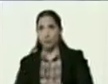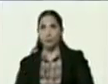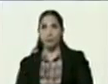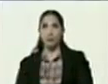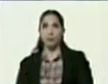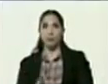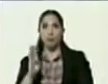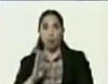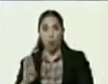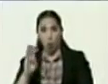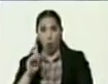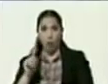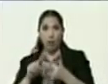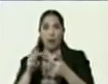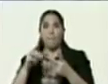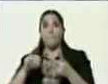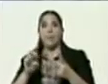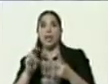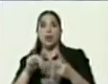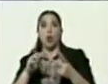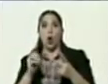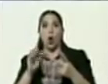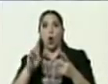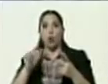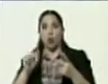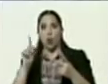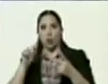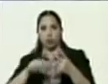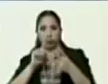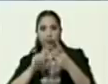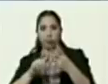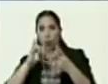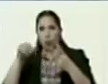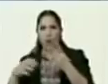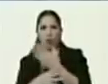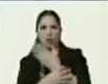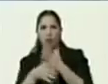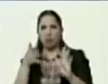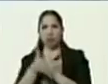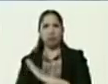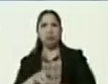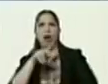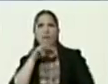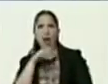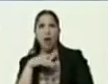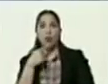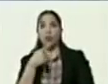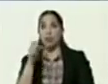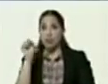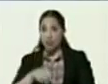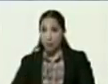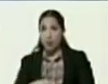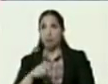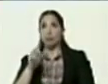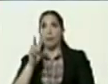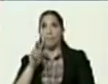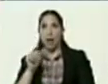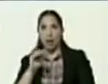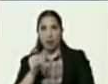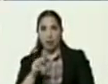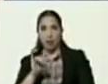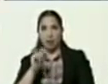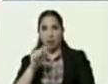brother alias el menor y Juan Guaidó y de qué hablaron lo dice también Argenis Bacallí de